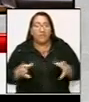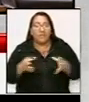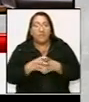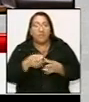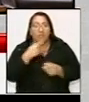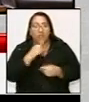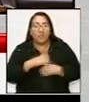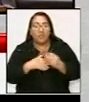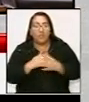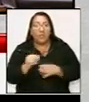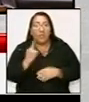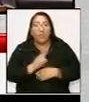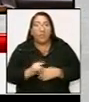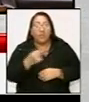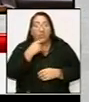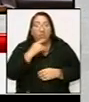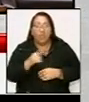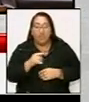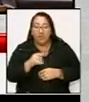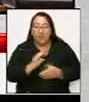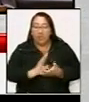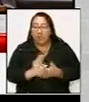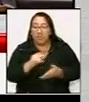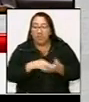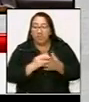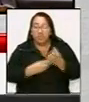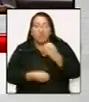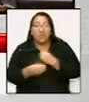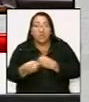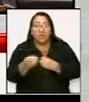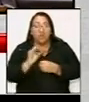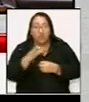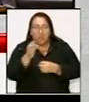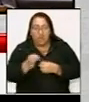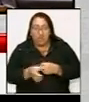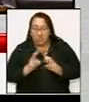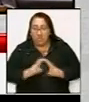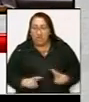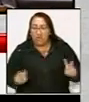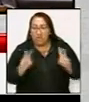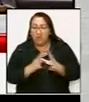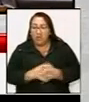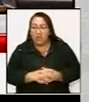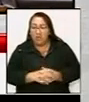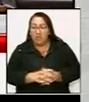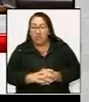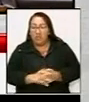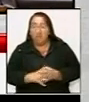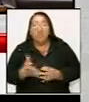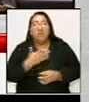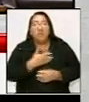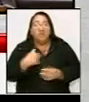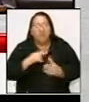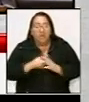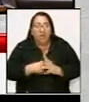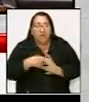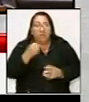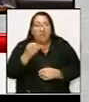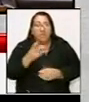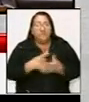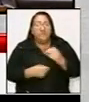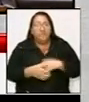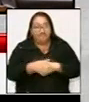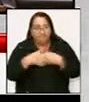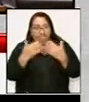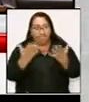mujer, utilizan a la mujer, lejos de reivindicar su verdadero valor. Presidente, comenzaré diciendo,